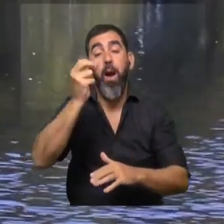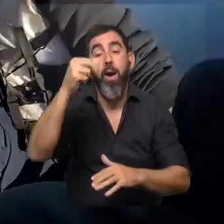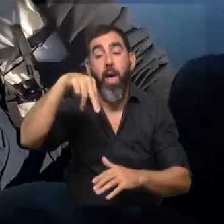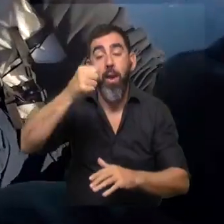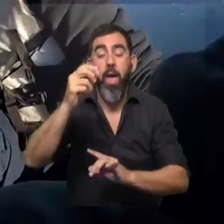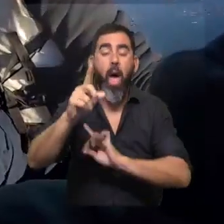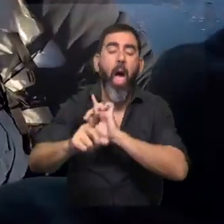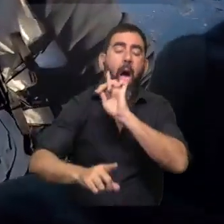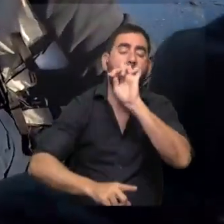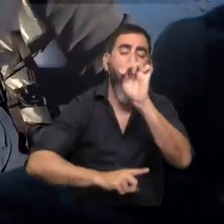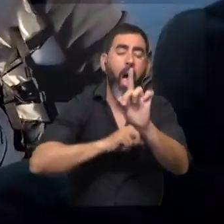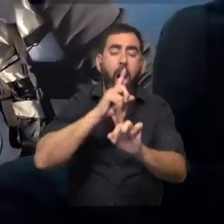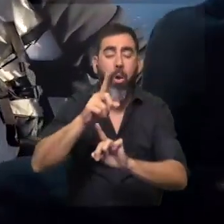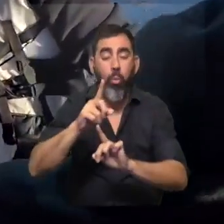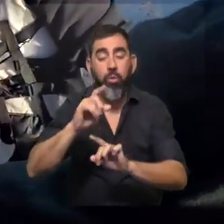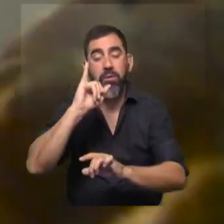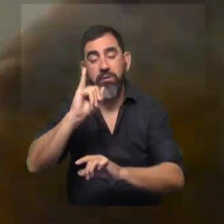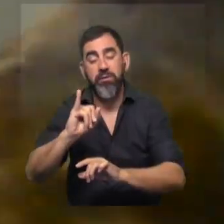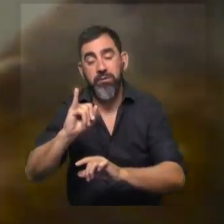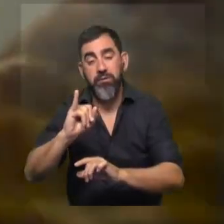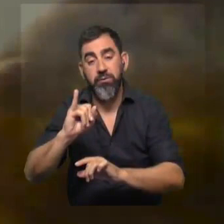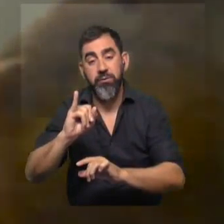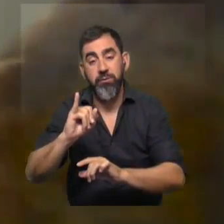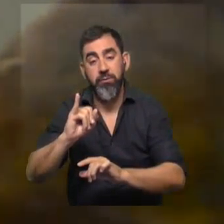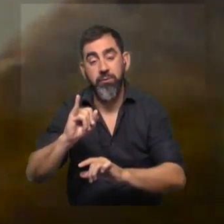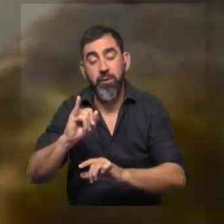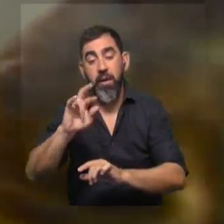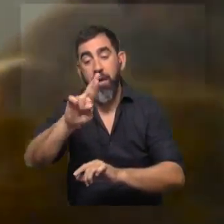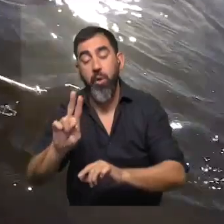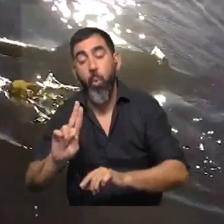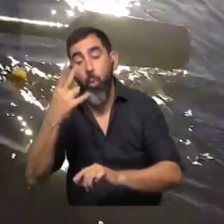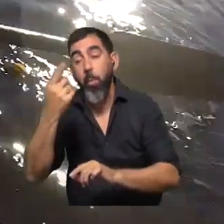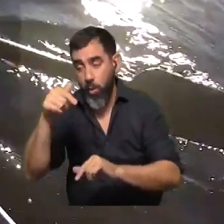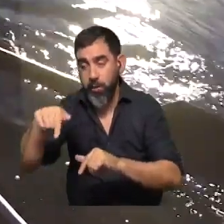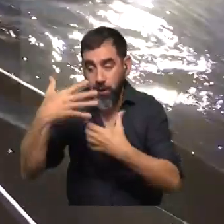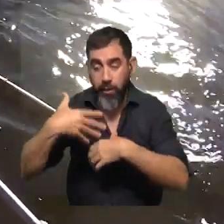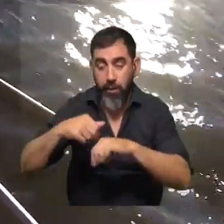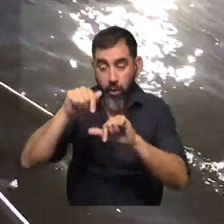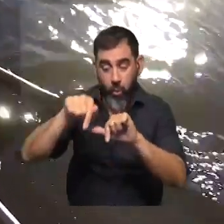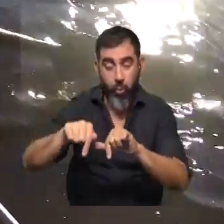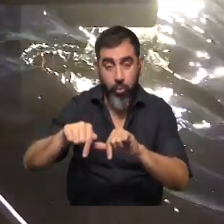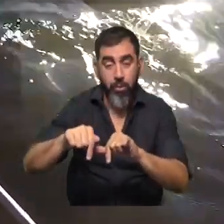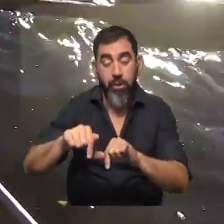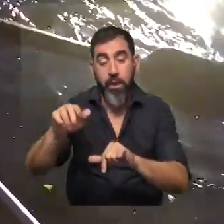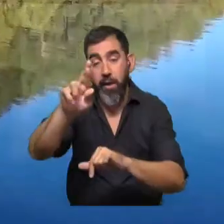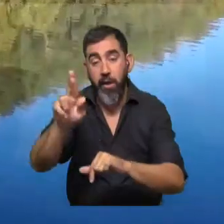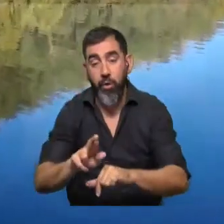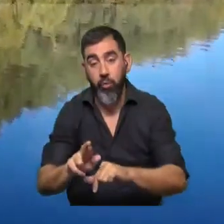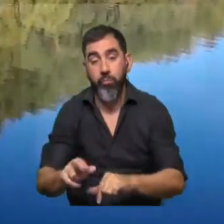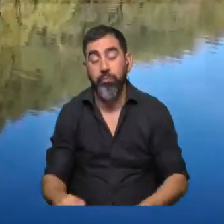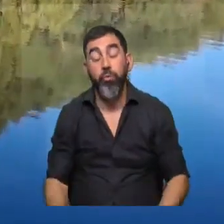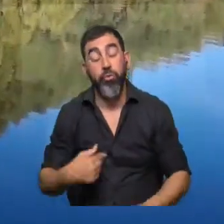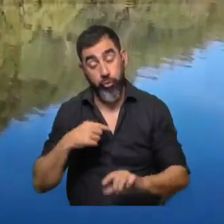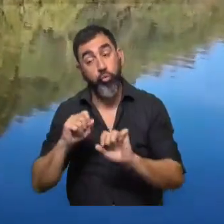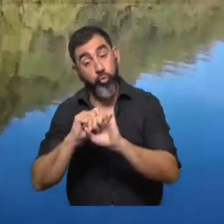aparecido algunos registros alguna vez en la parte más de desembocadura del río Uruguay, pero ahora encontramos una población estable en el Queguay que fue como una sorpresa